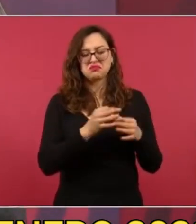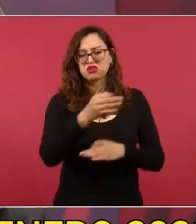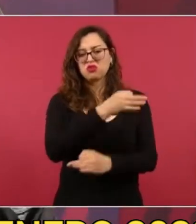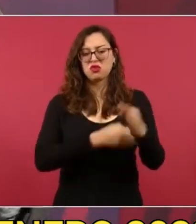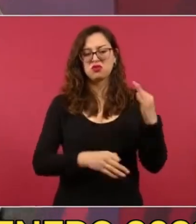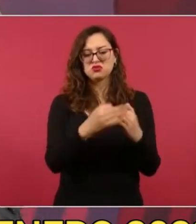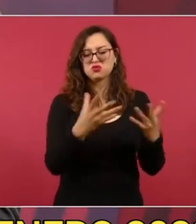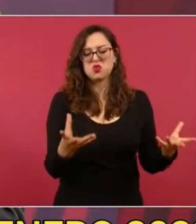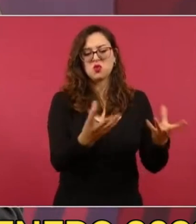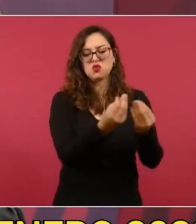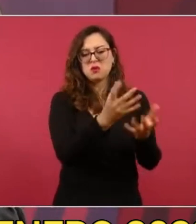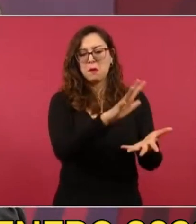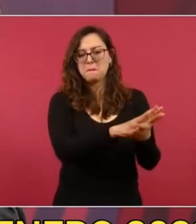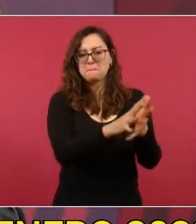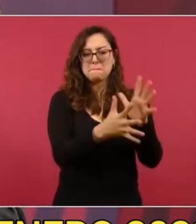complicidades,